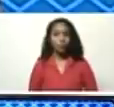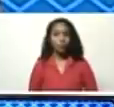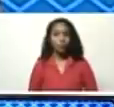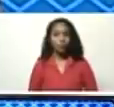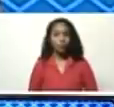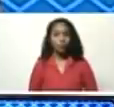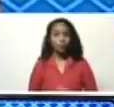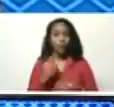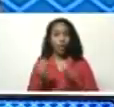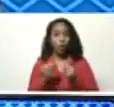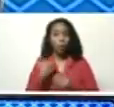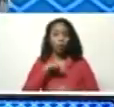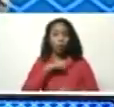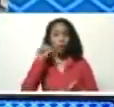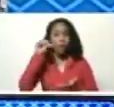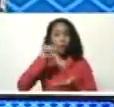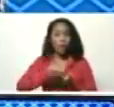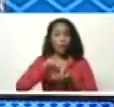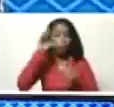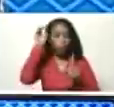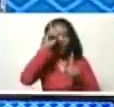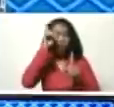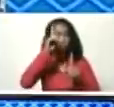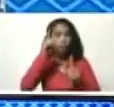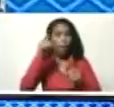Y como estamos en el centro de doctrina militar